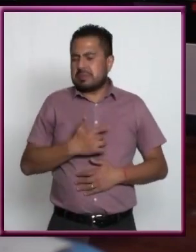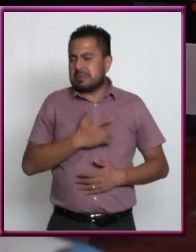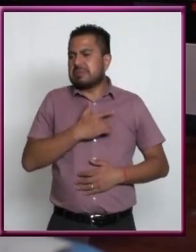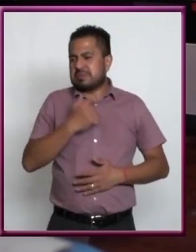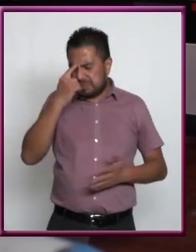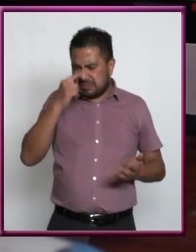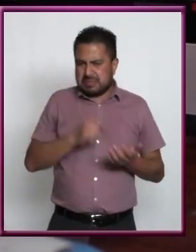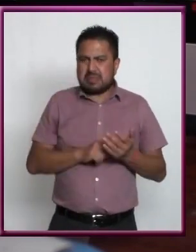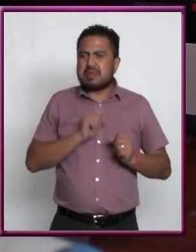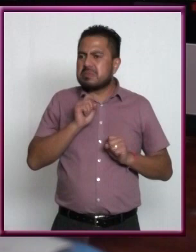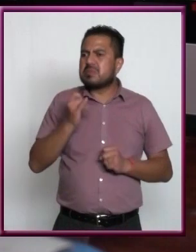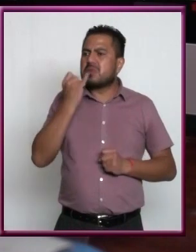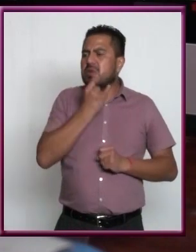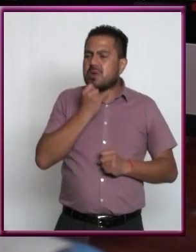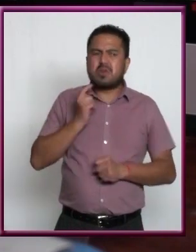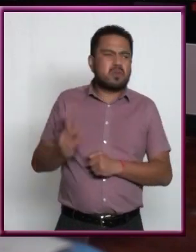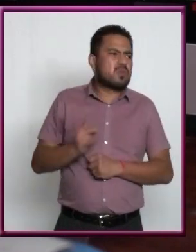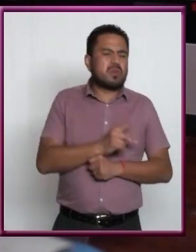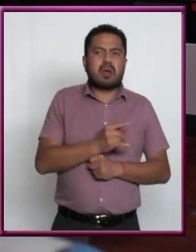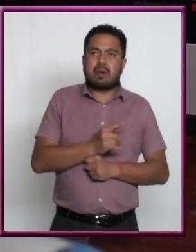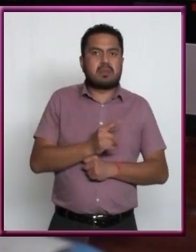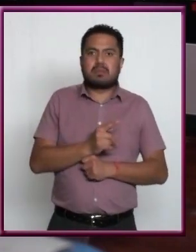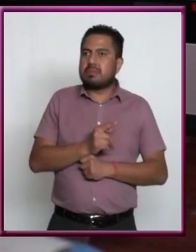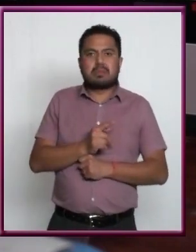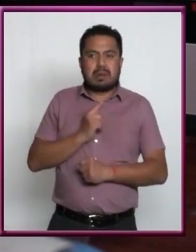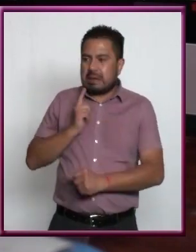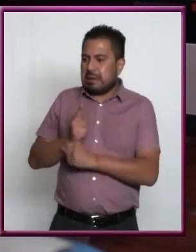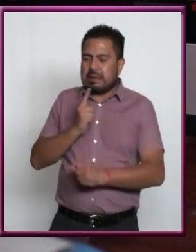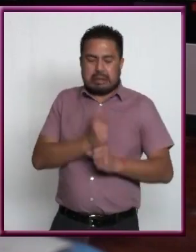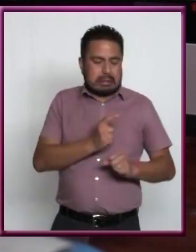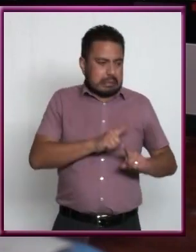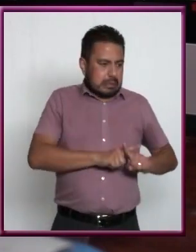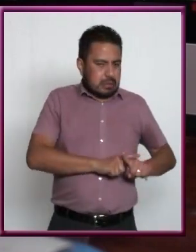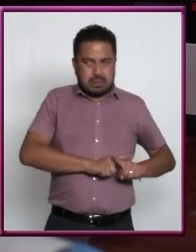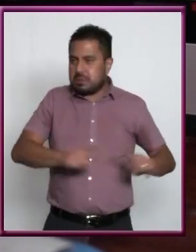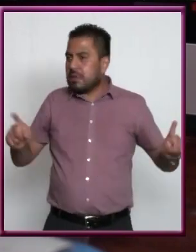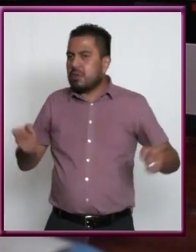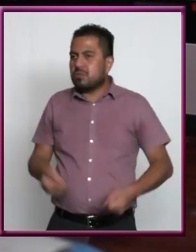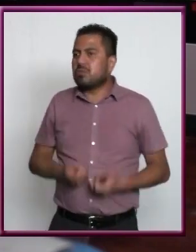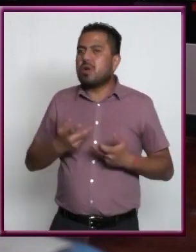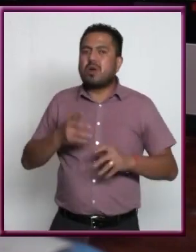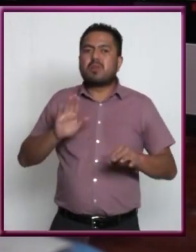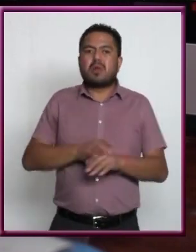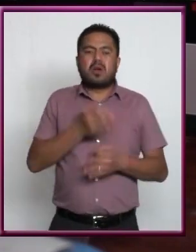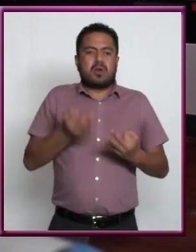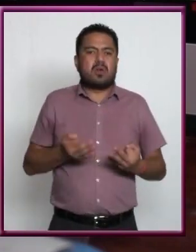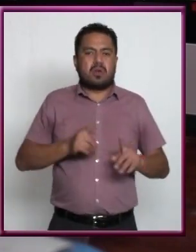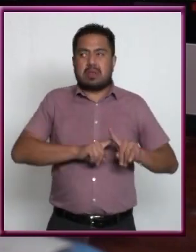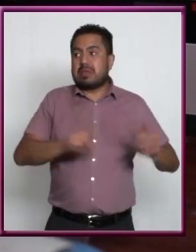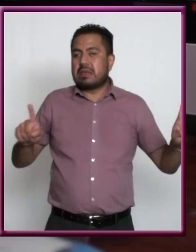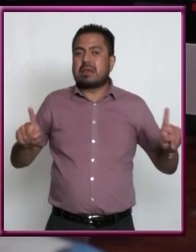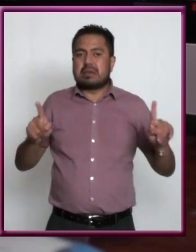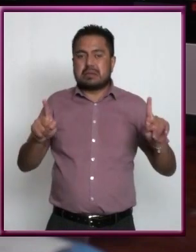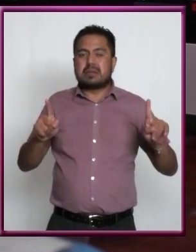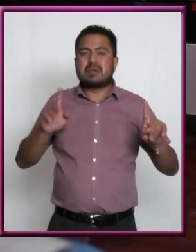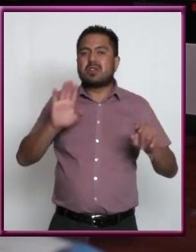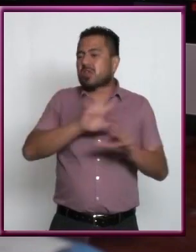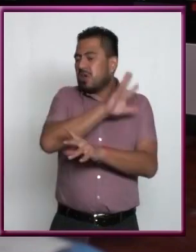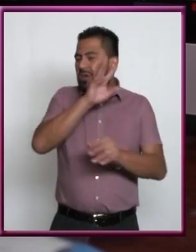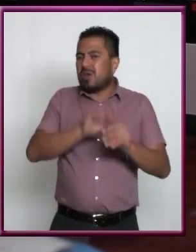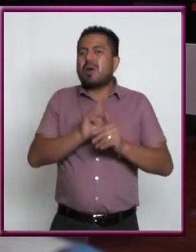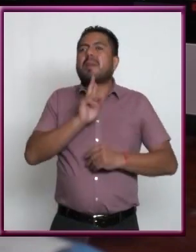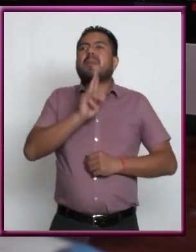creyendo hablar el mismo idioma y me di cuenta de que hay un mundo diferente de expresarse porque las realidades son diferentes. Entonces, todo